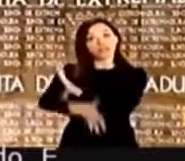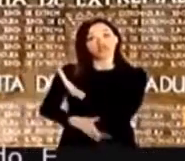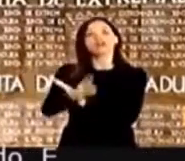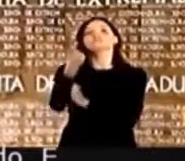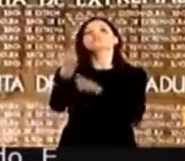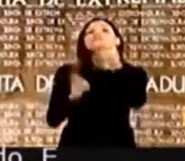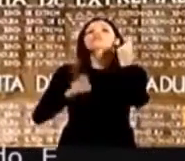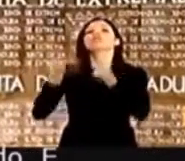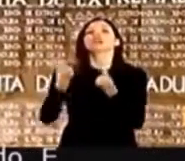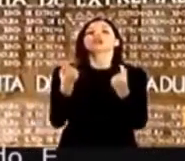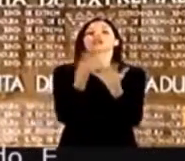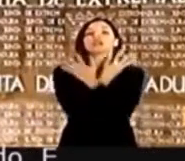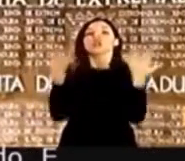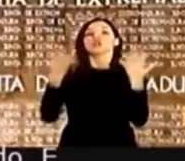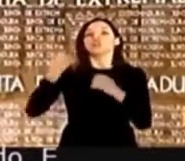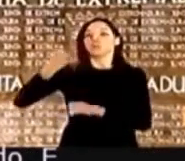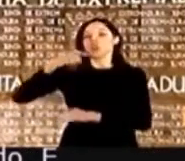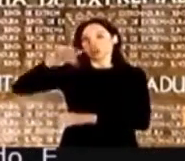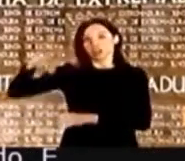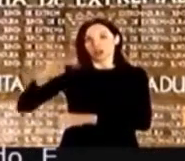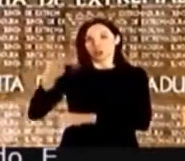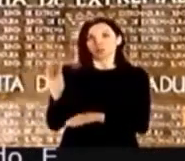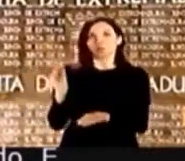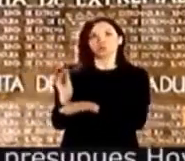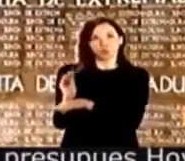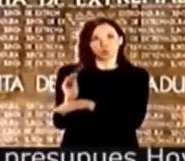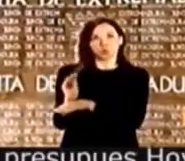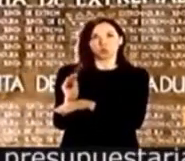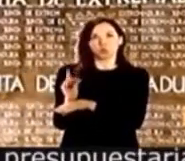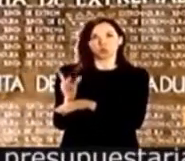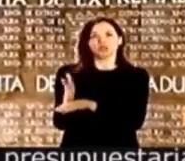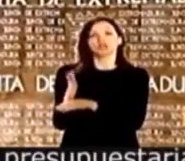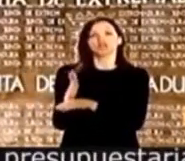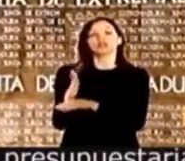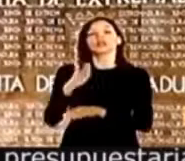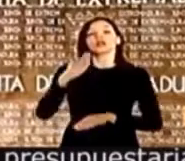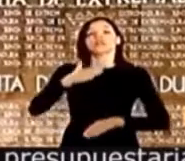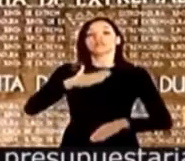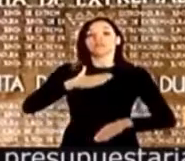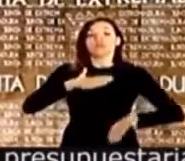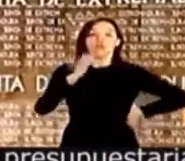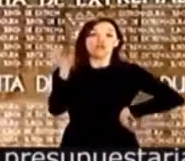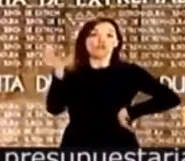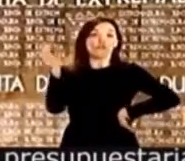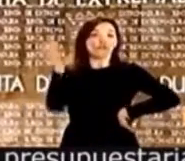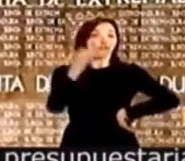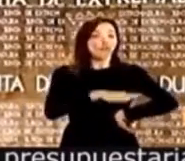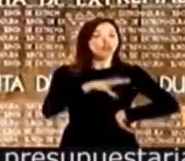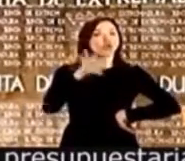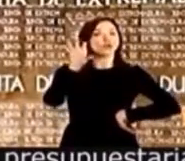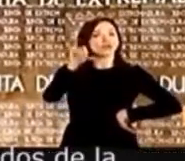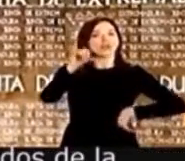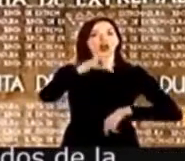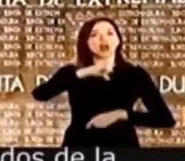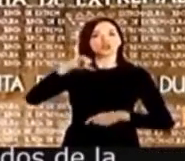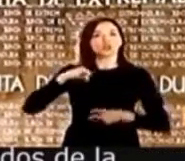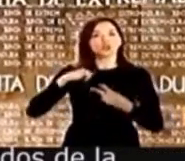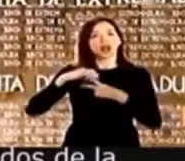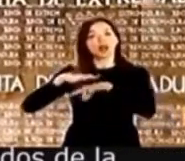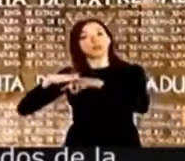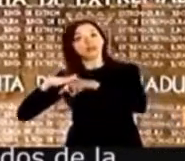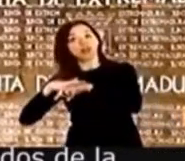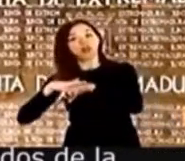de 18 millones de euros. Estamos hablando de fondos de la comunidad autónoma, de transferencias del Estado y también del Fondo Social